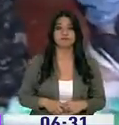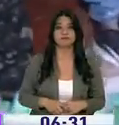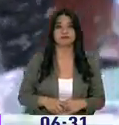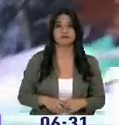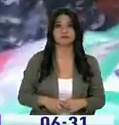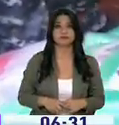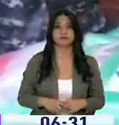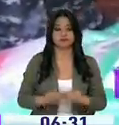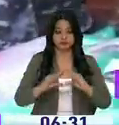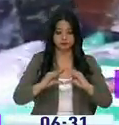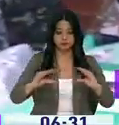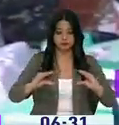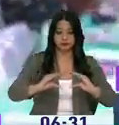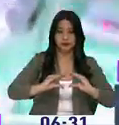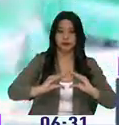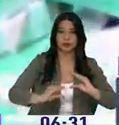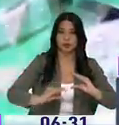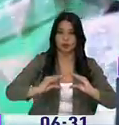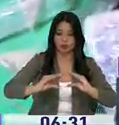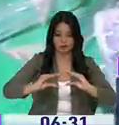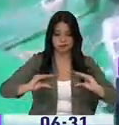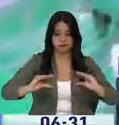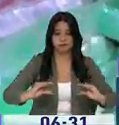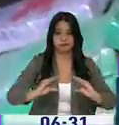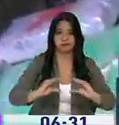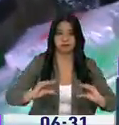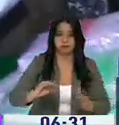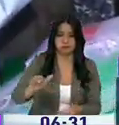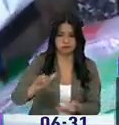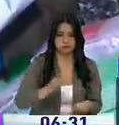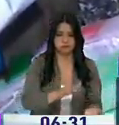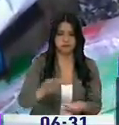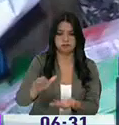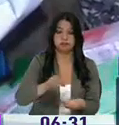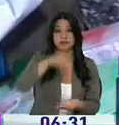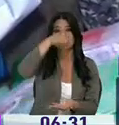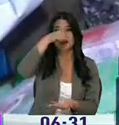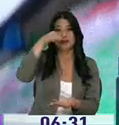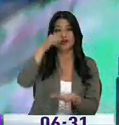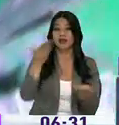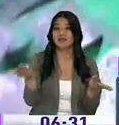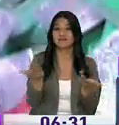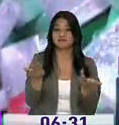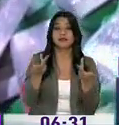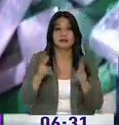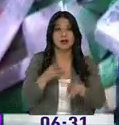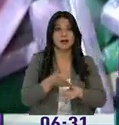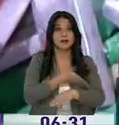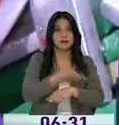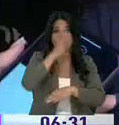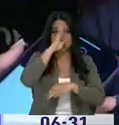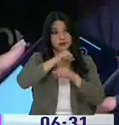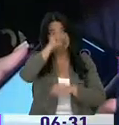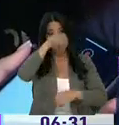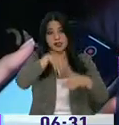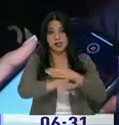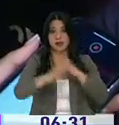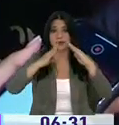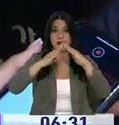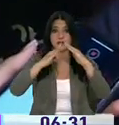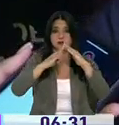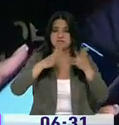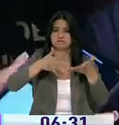Envuelta en forma de ladrillo, la gran cantidad de droga fue encontrada en el allanamiento. Más de 660 bloques